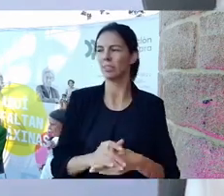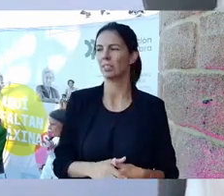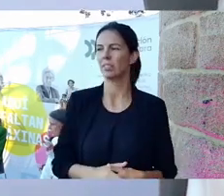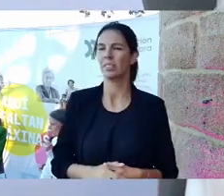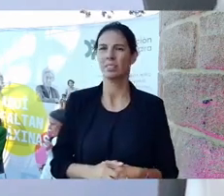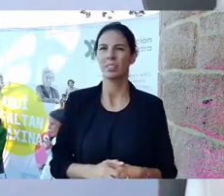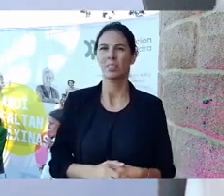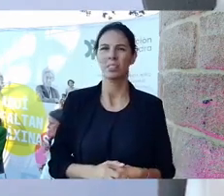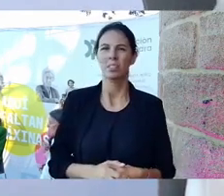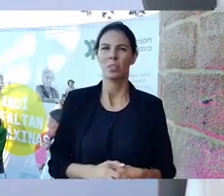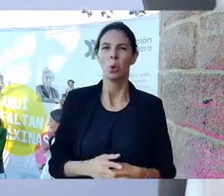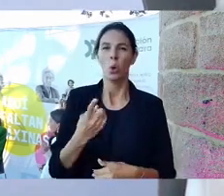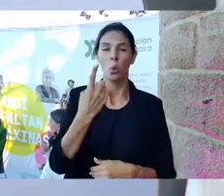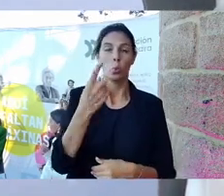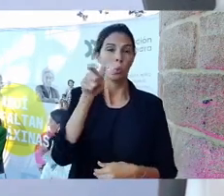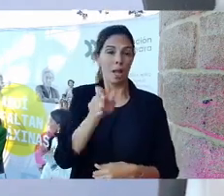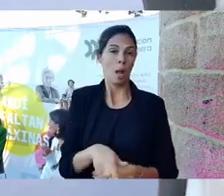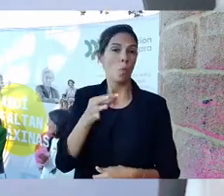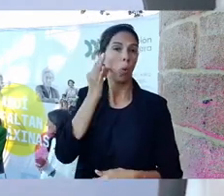precisar,